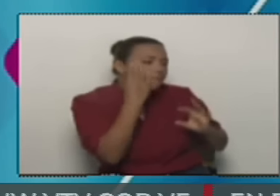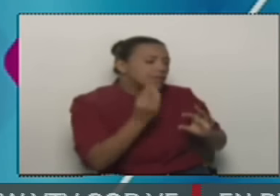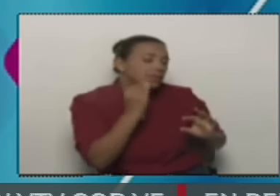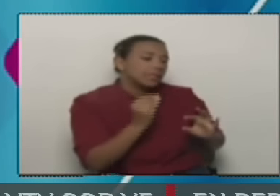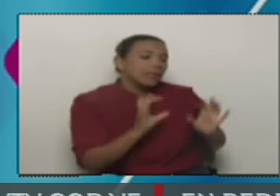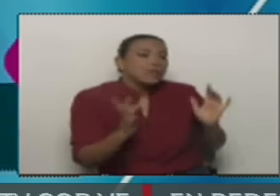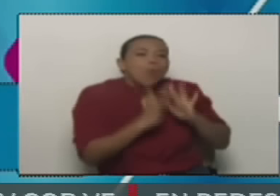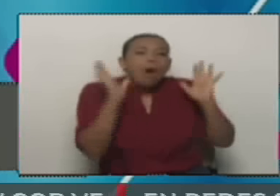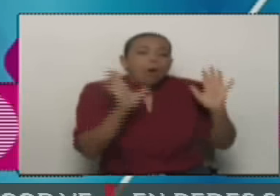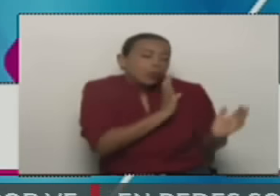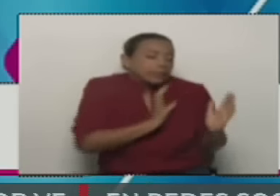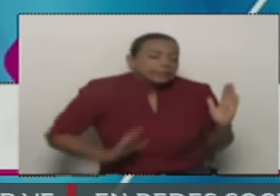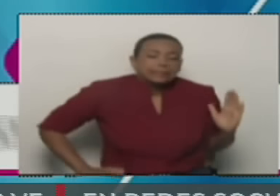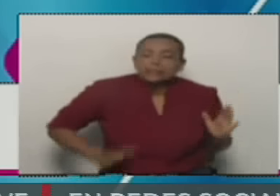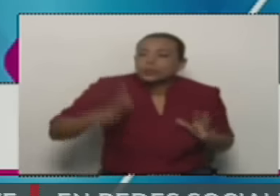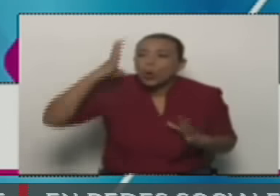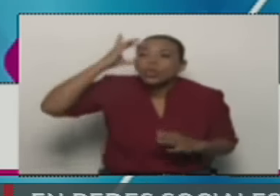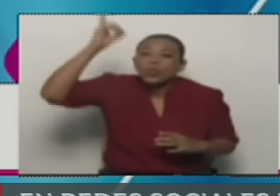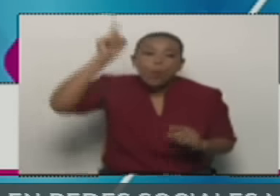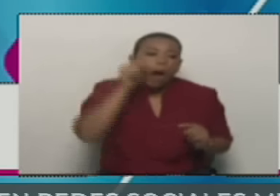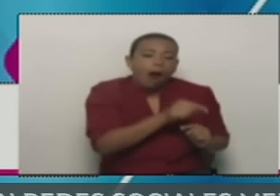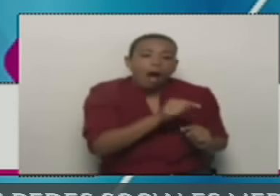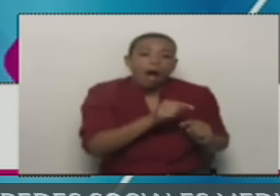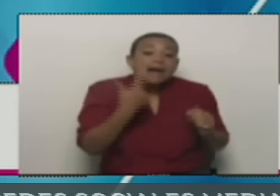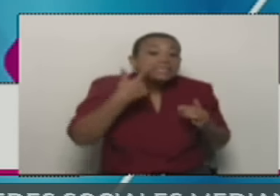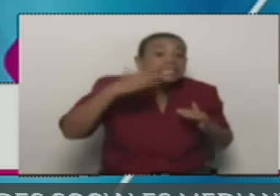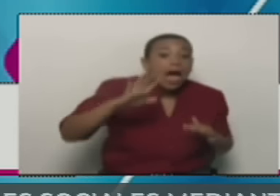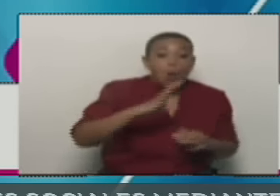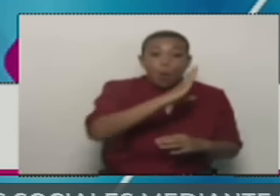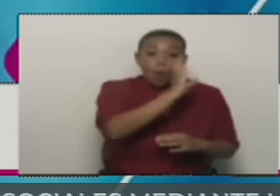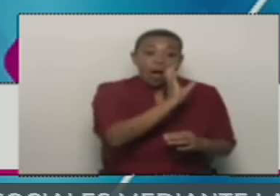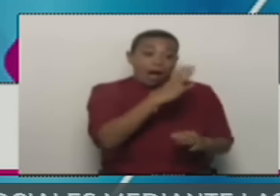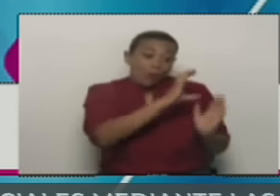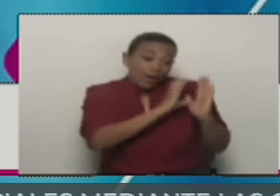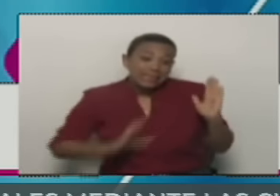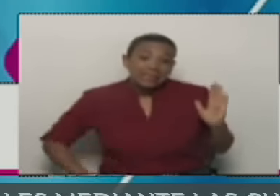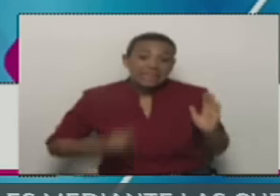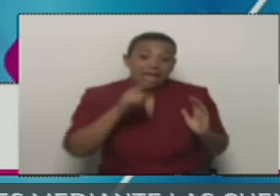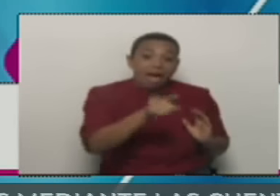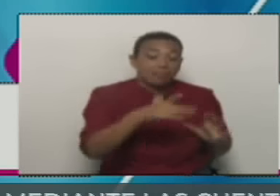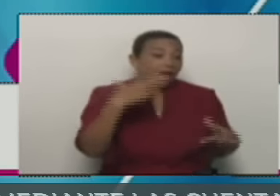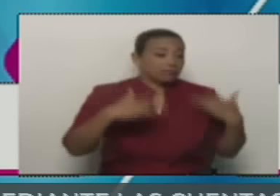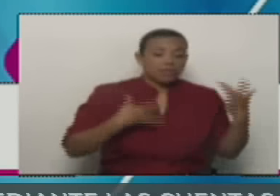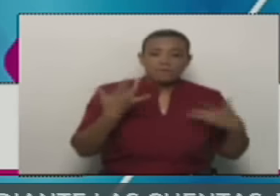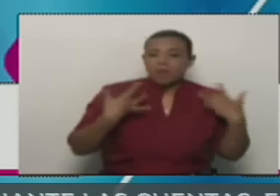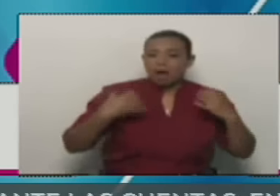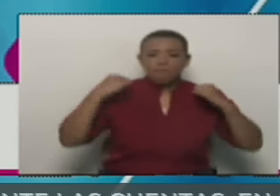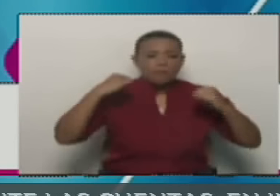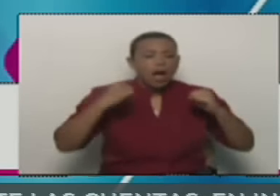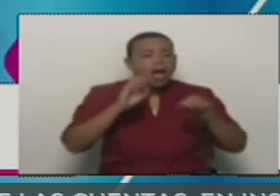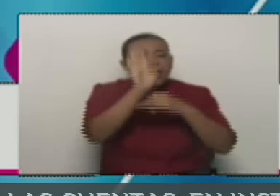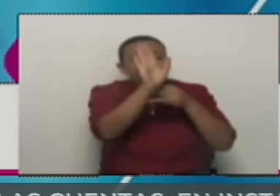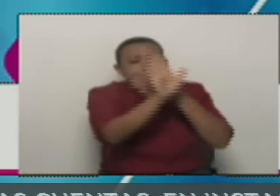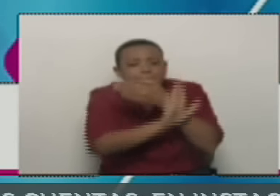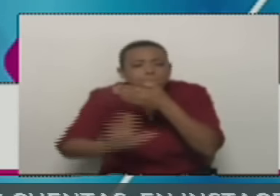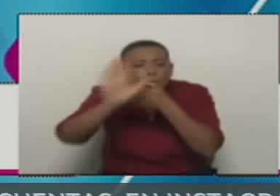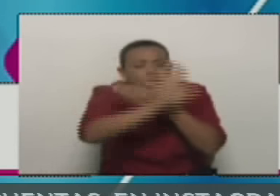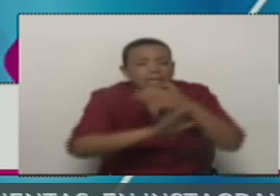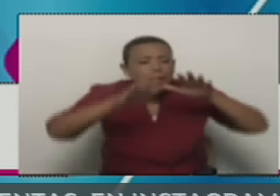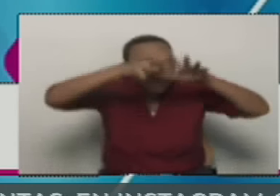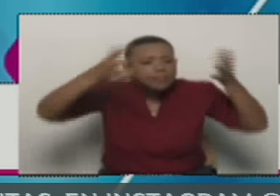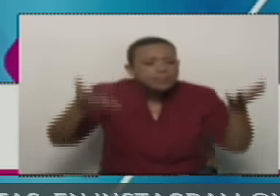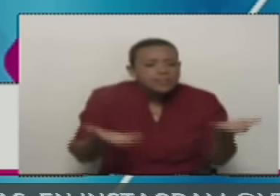cristiana. Si hay algún cristiano en Brasil, son los activistas y militantes y productores del